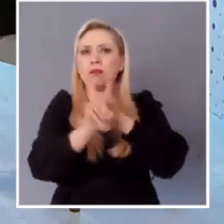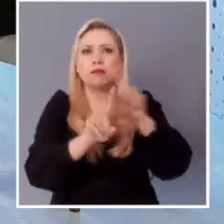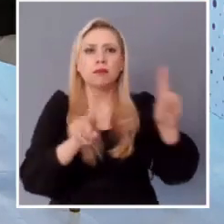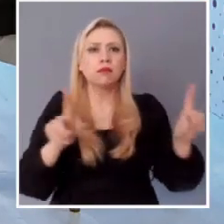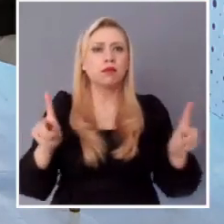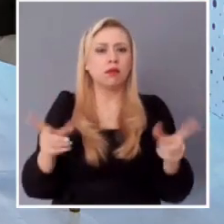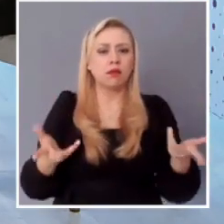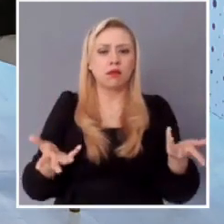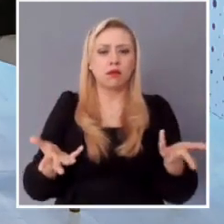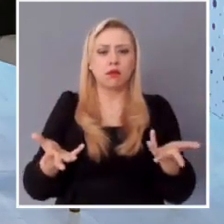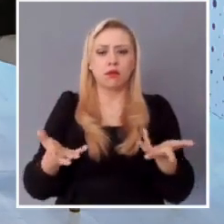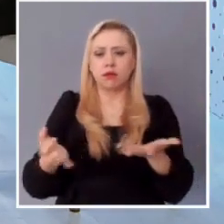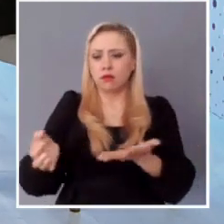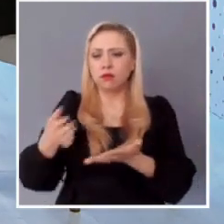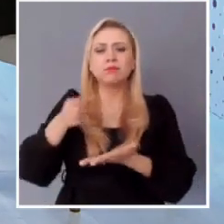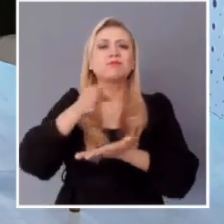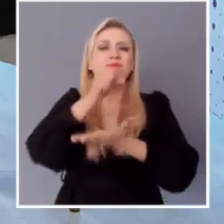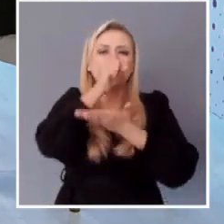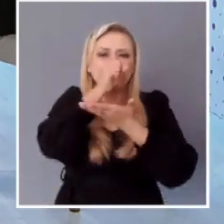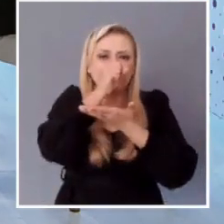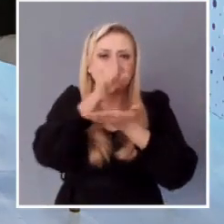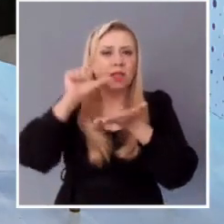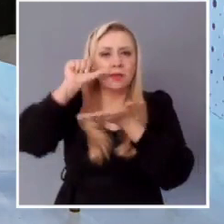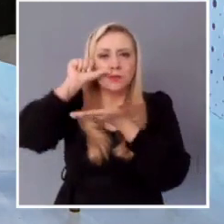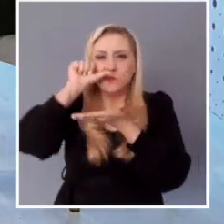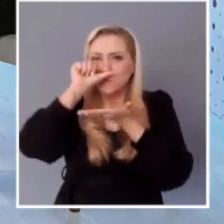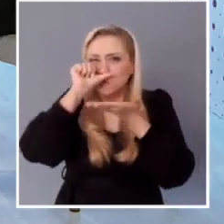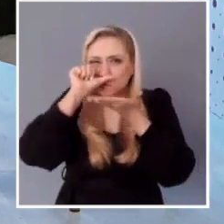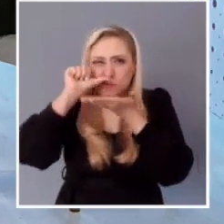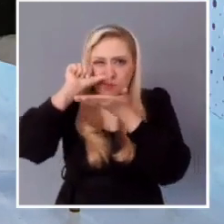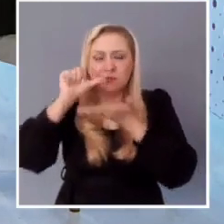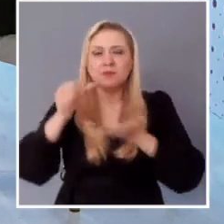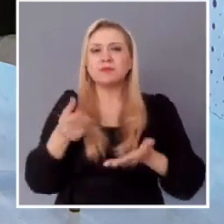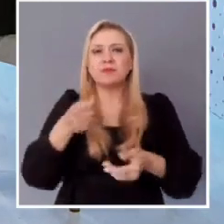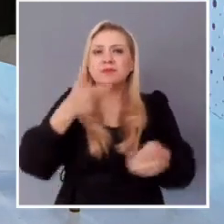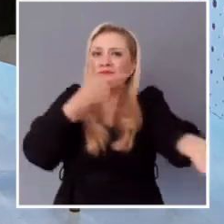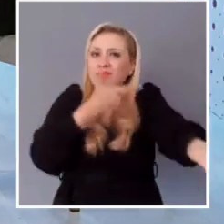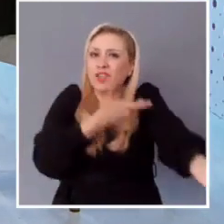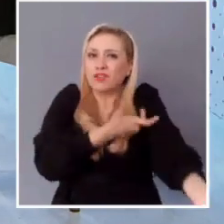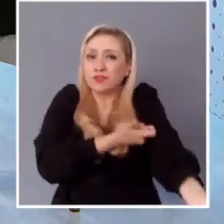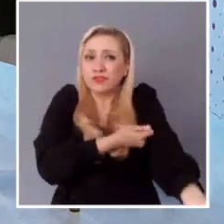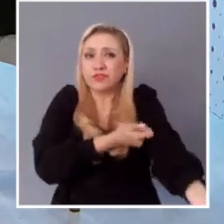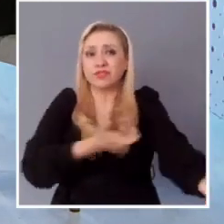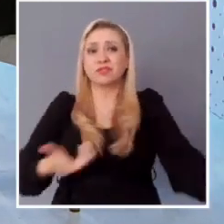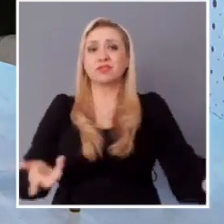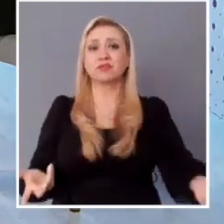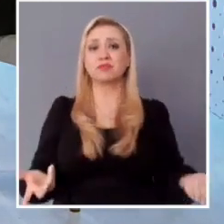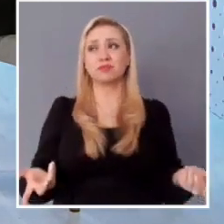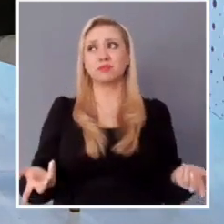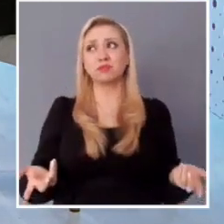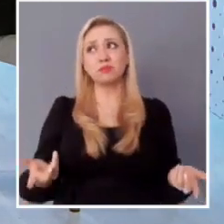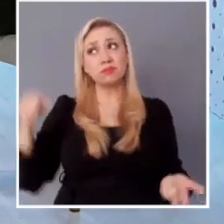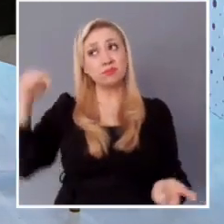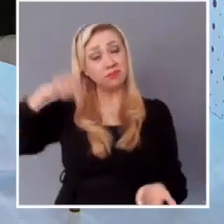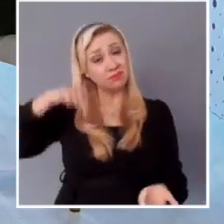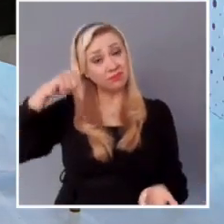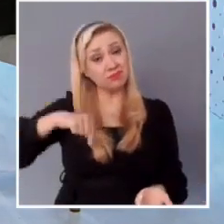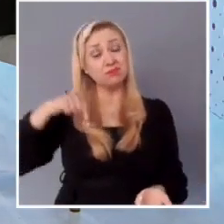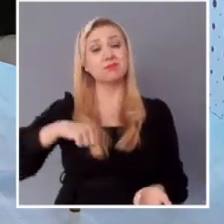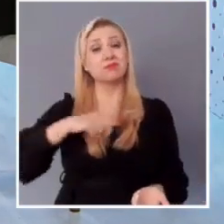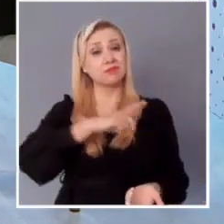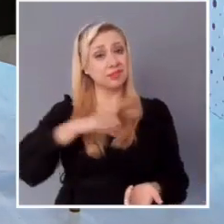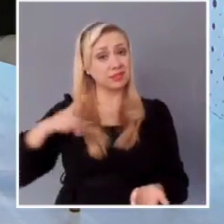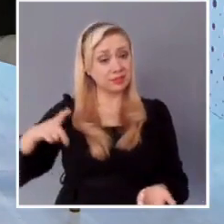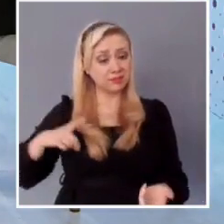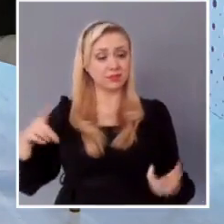consumos problemáticos de sustancias, siempre desde este enfoque de derechos humanos que es muy rico. Nos ofrece estrategias que se